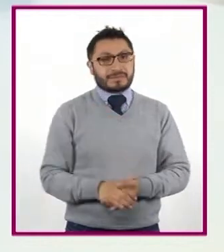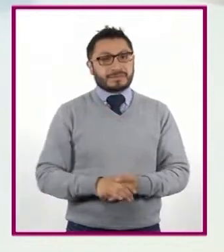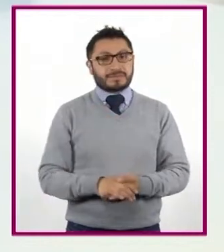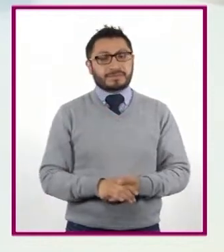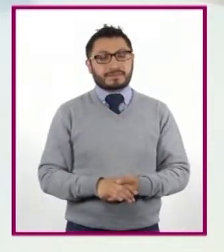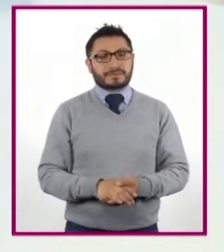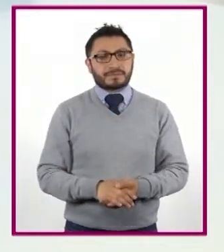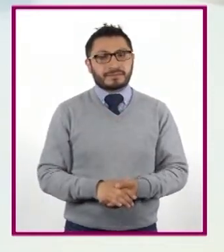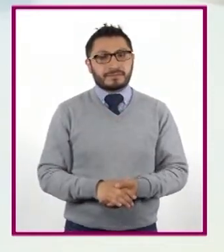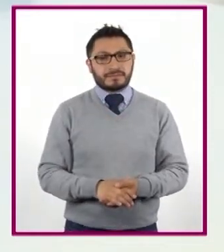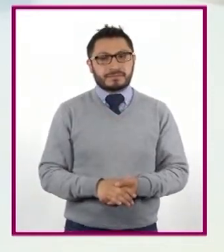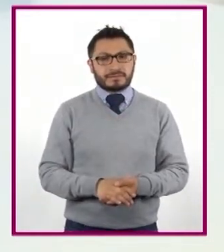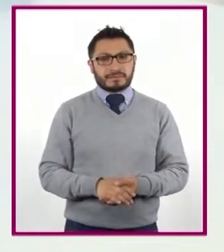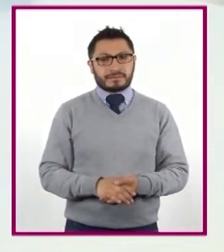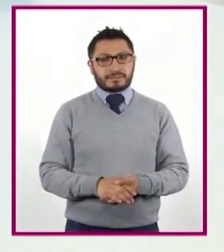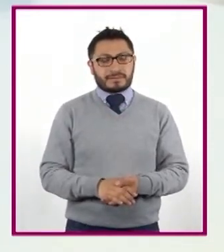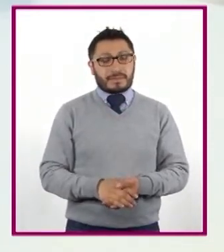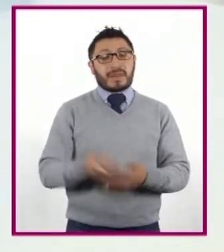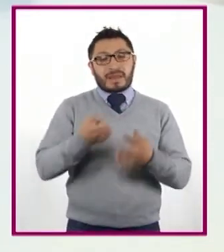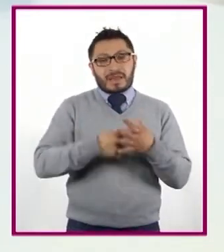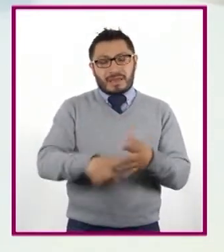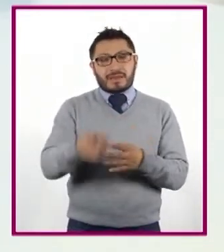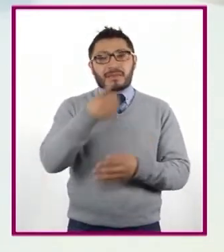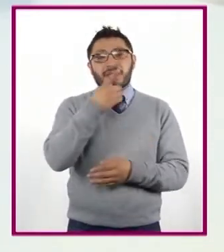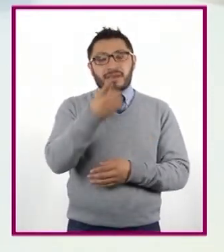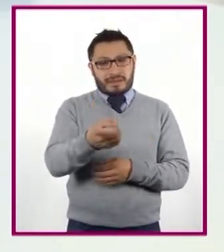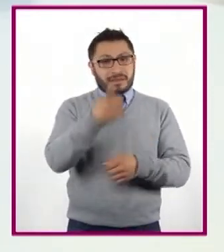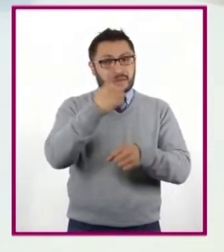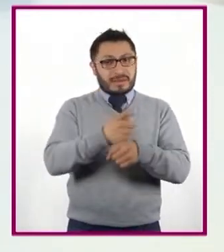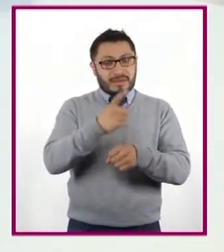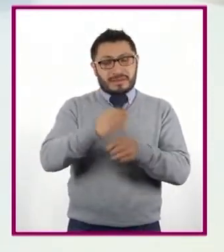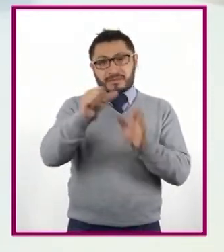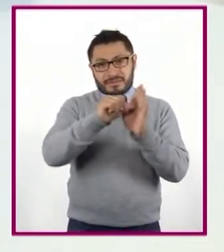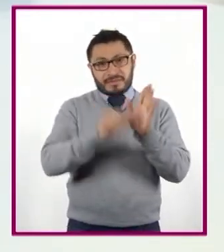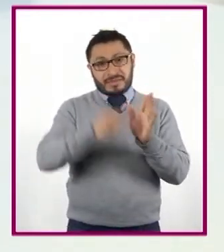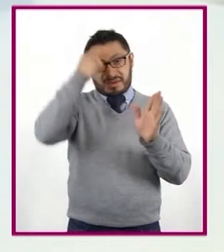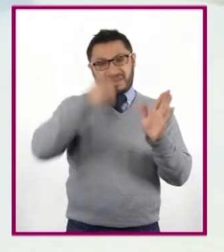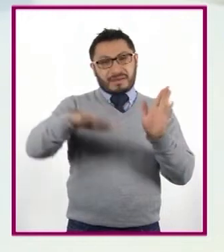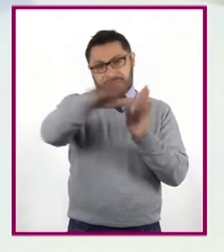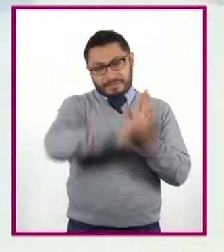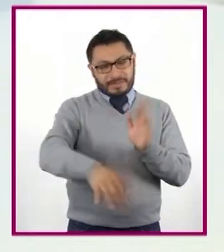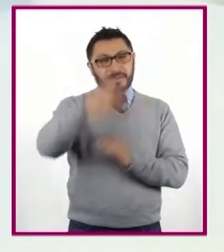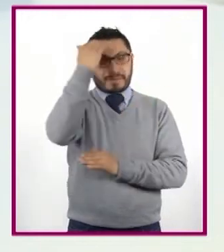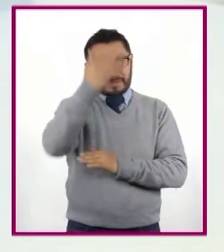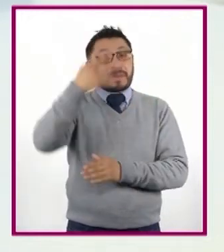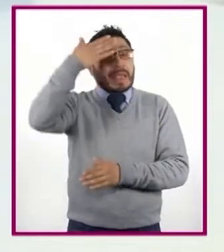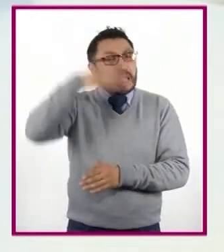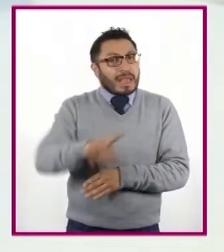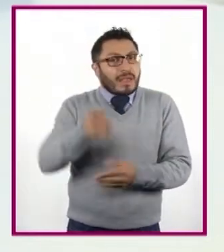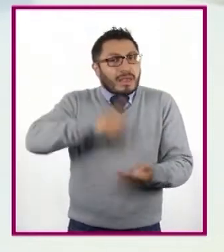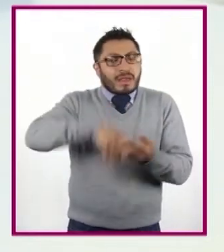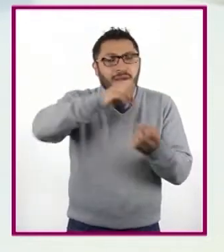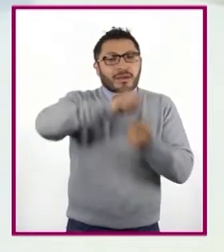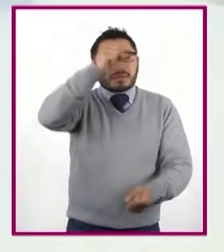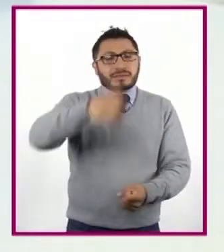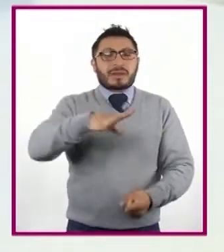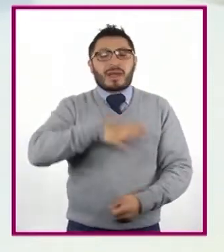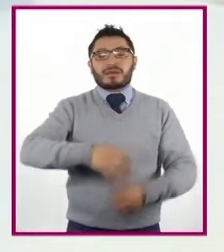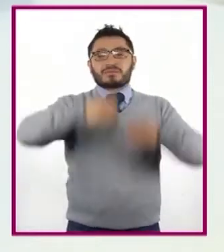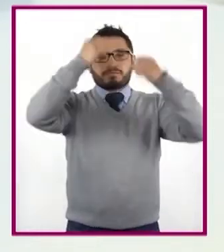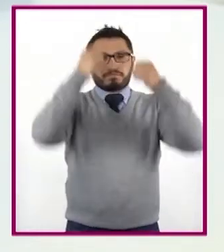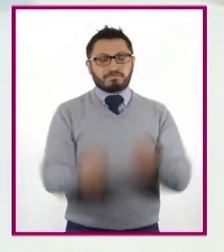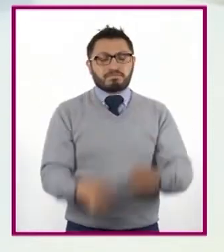Empiezo mencionando este artículo para que todas y todos sepamos que la Constitución nos garantiza